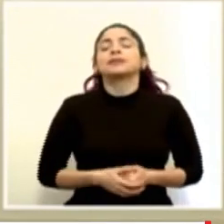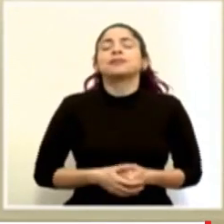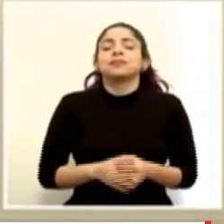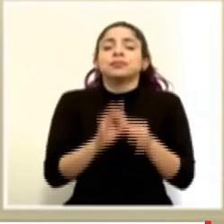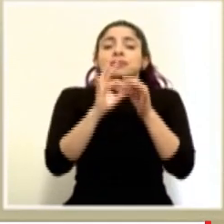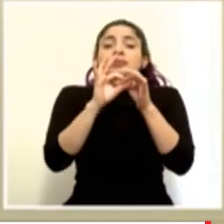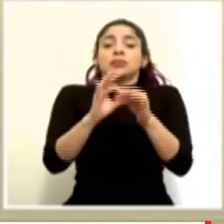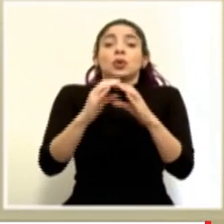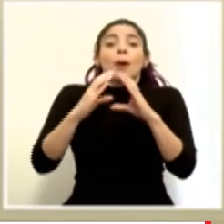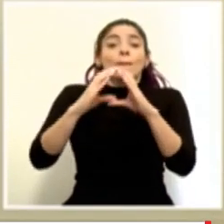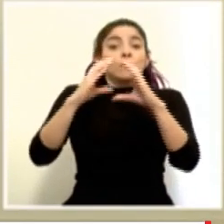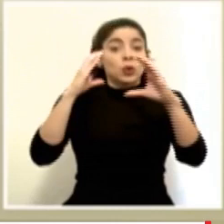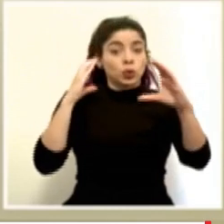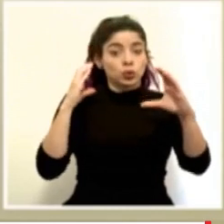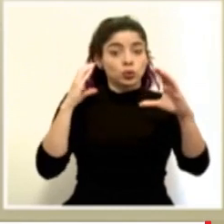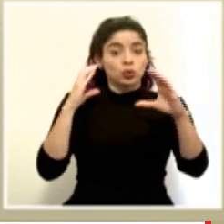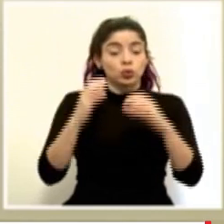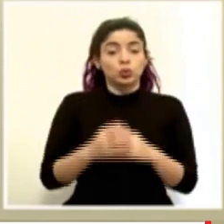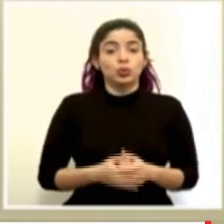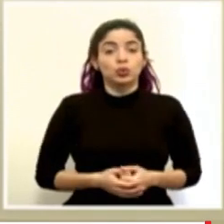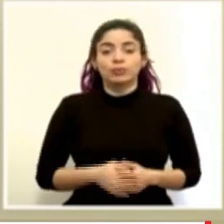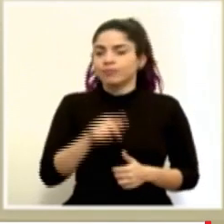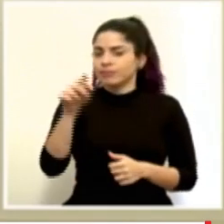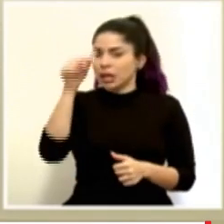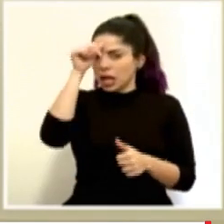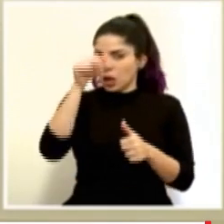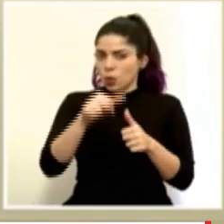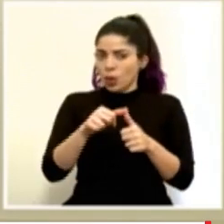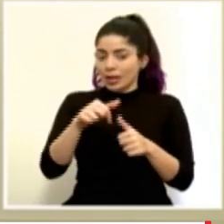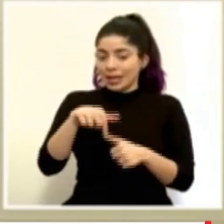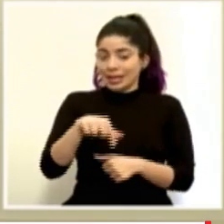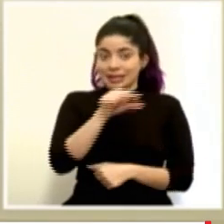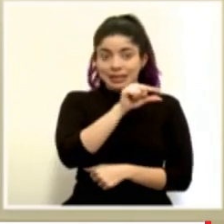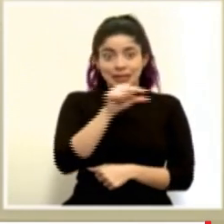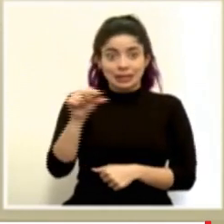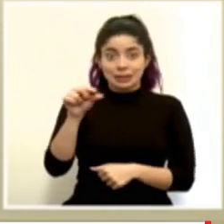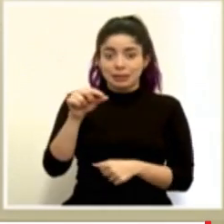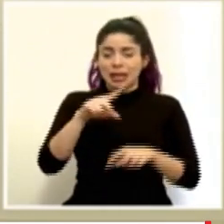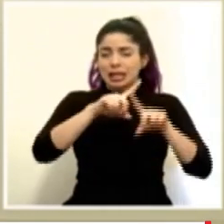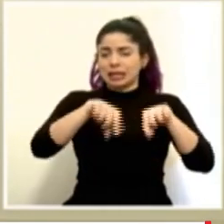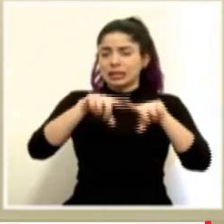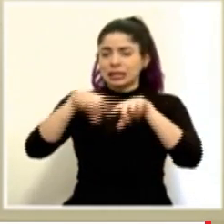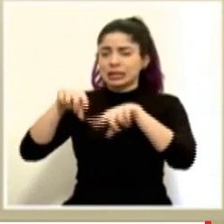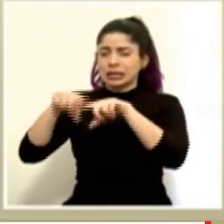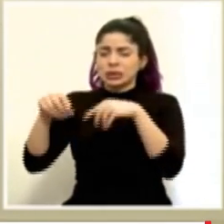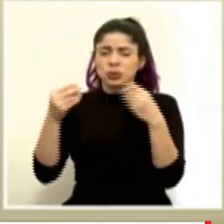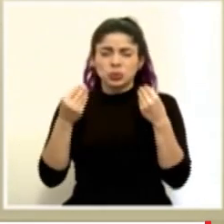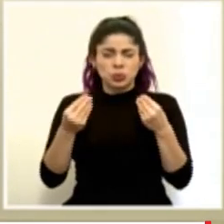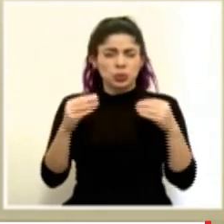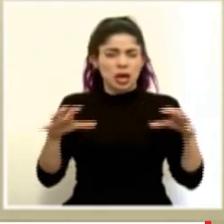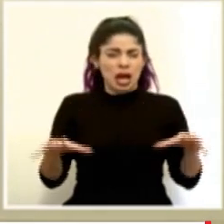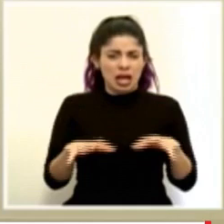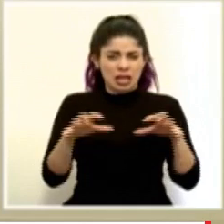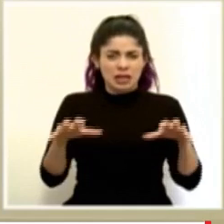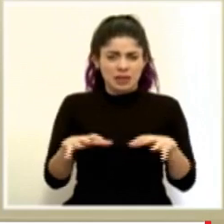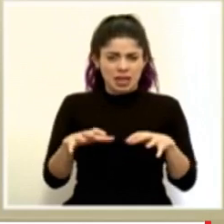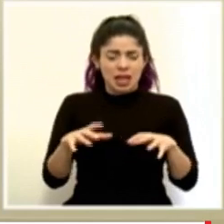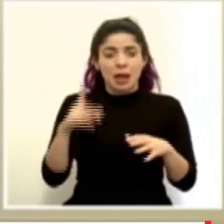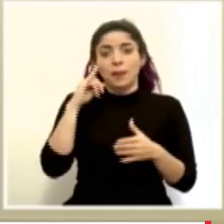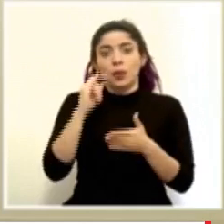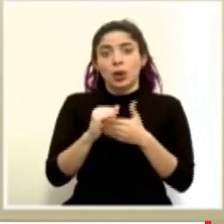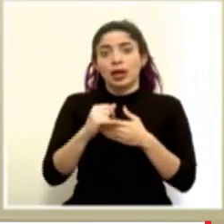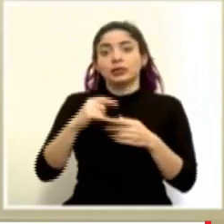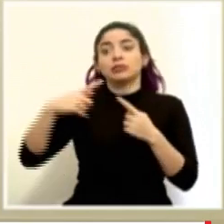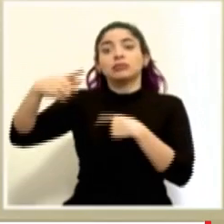Con respecto a los buses, recordemos que en medio de esta semana hemos suspendido muchísimas de las actividades y justamente eso amerita mucho